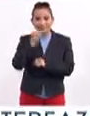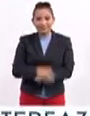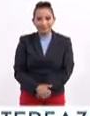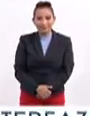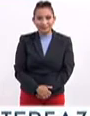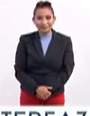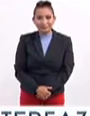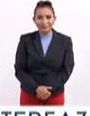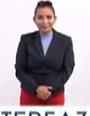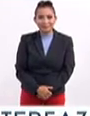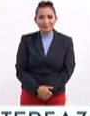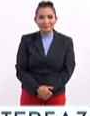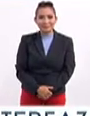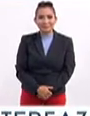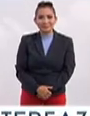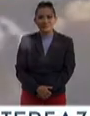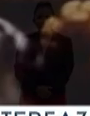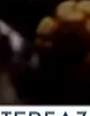Indígenas.